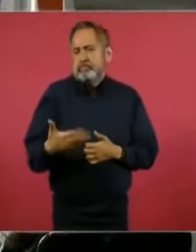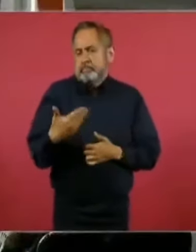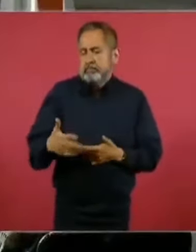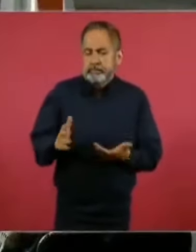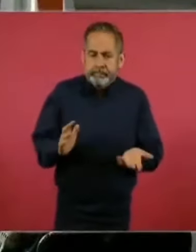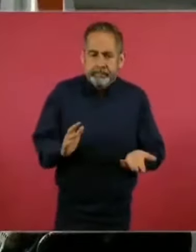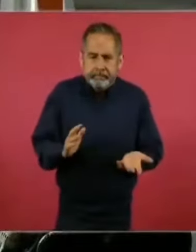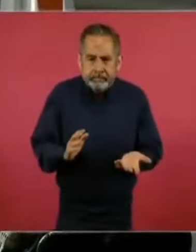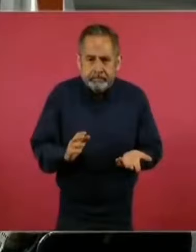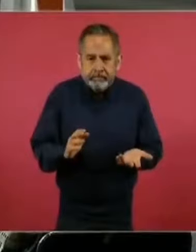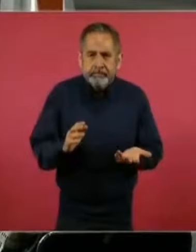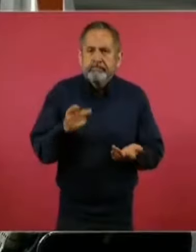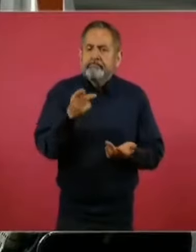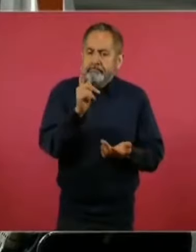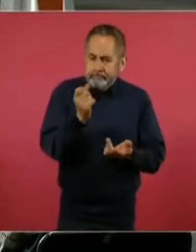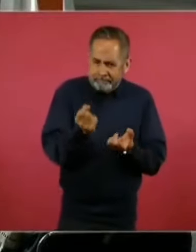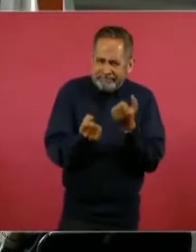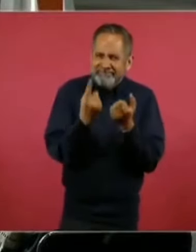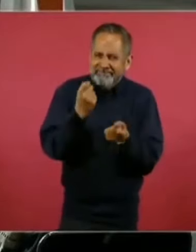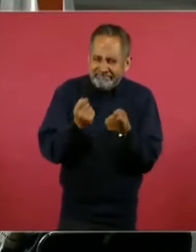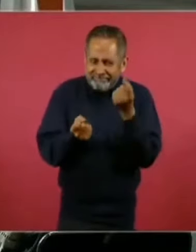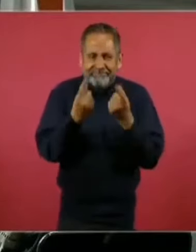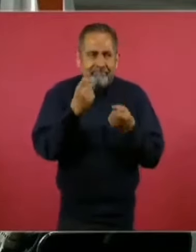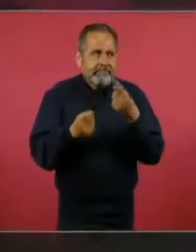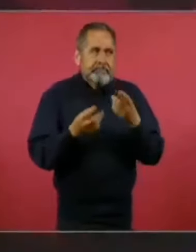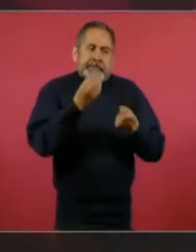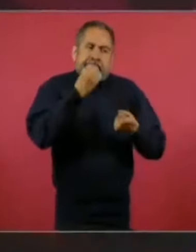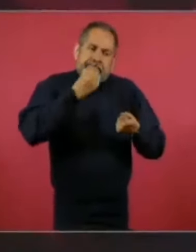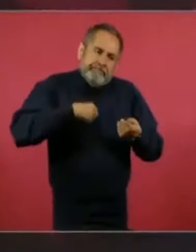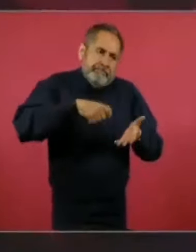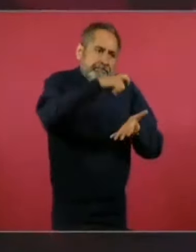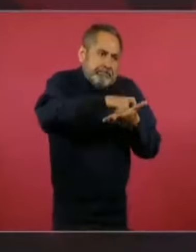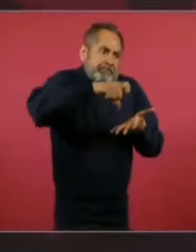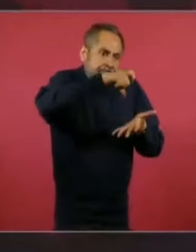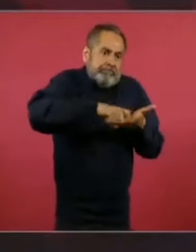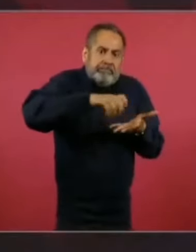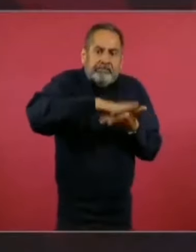hay renglones donde no se sectores